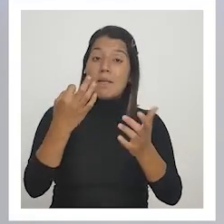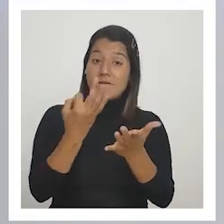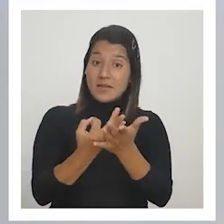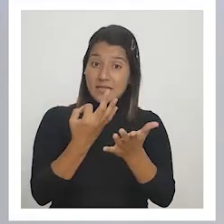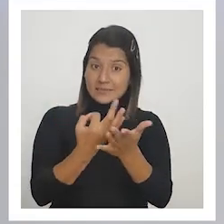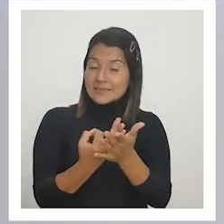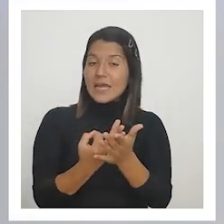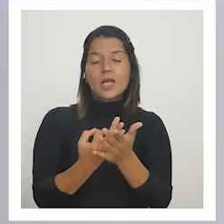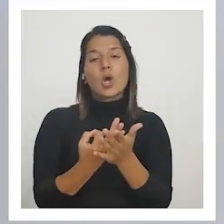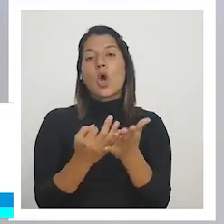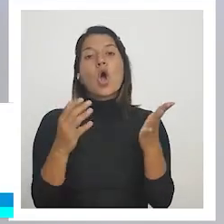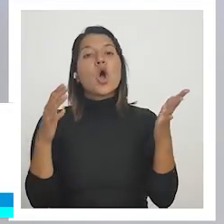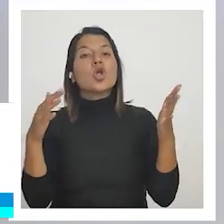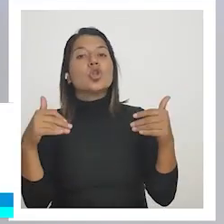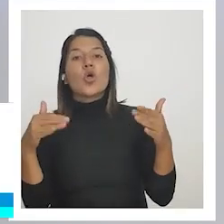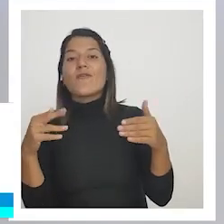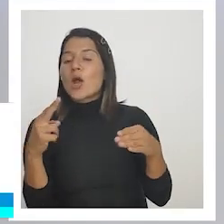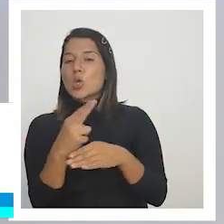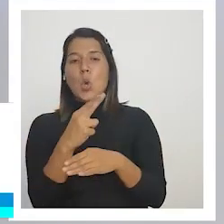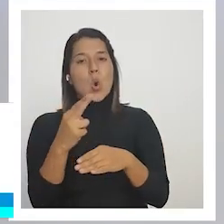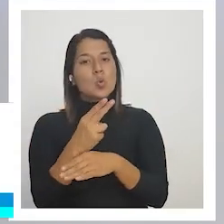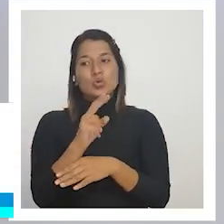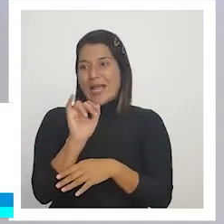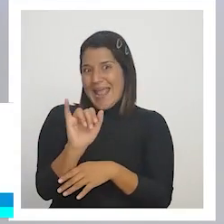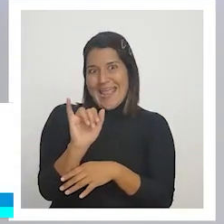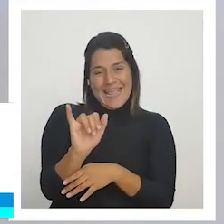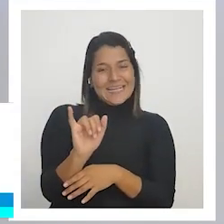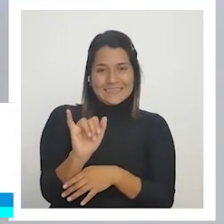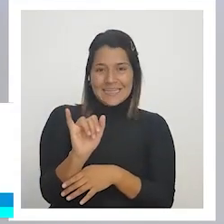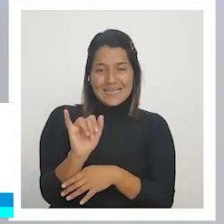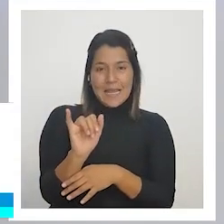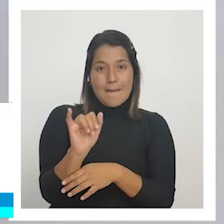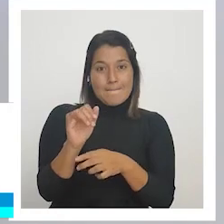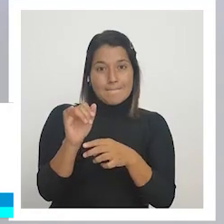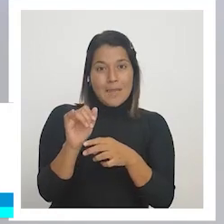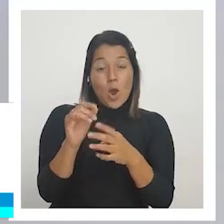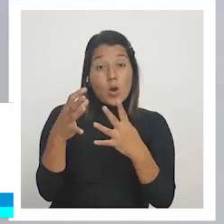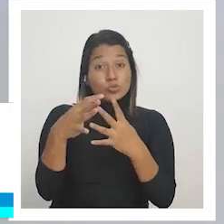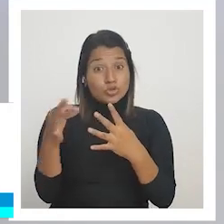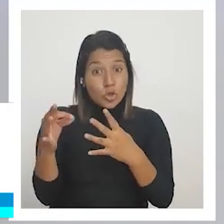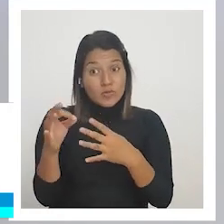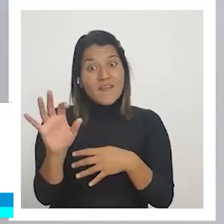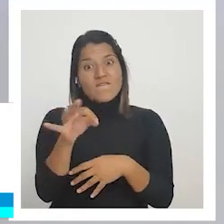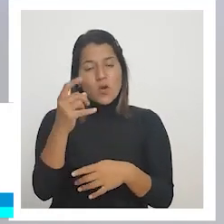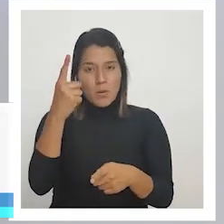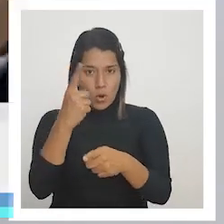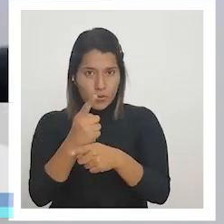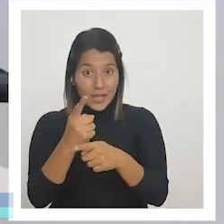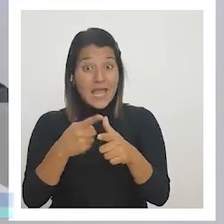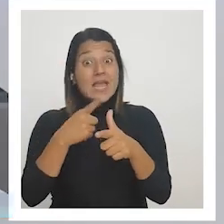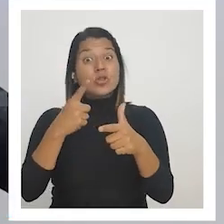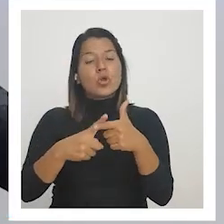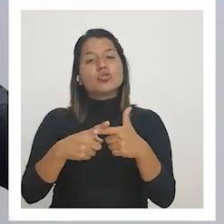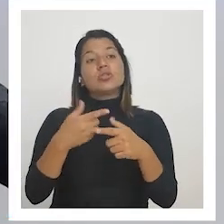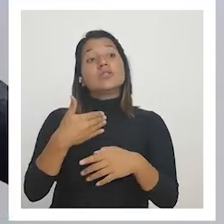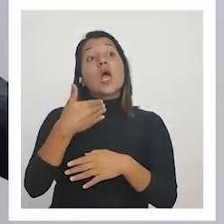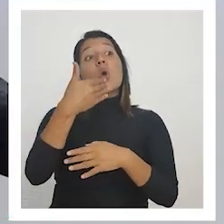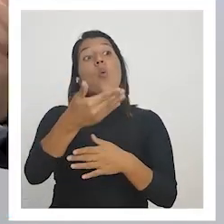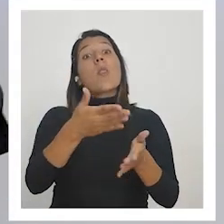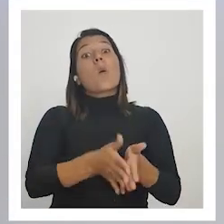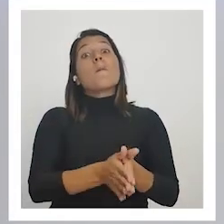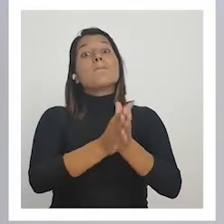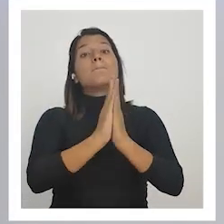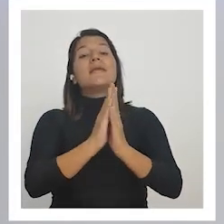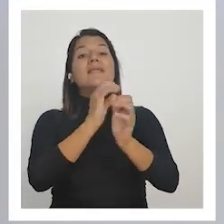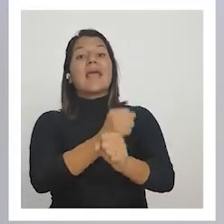esa figura como se debe. Y entonces cuando se va a solicitar esa garantía para poder presentarla a una institución, lo